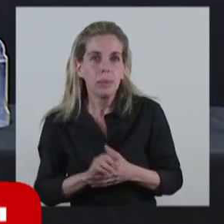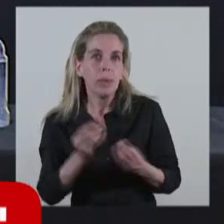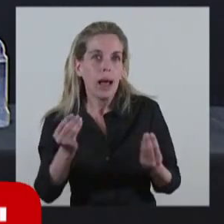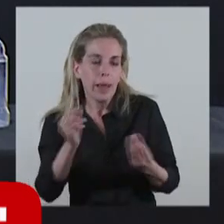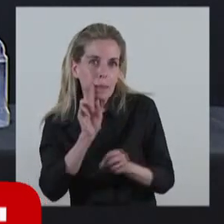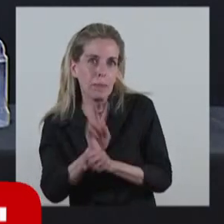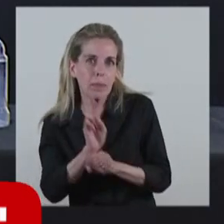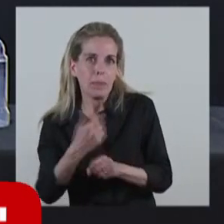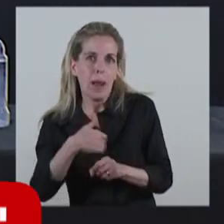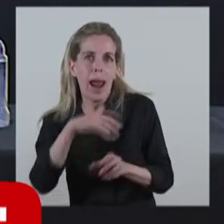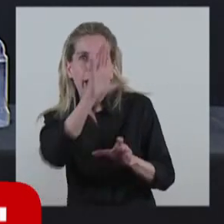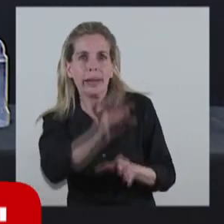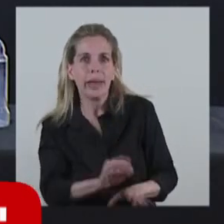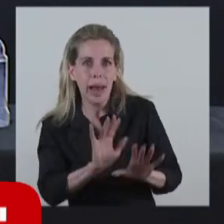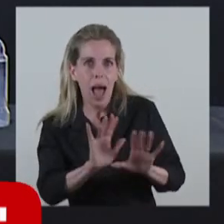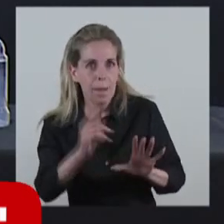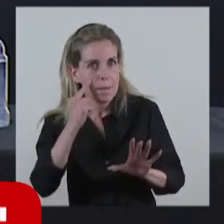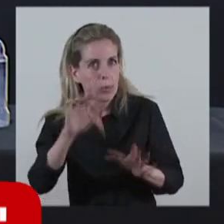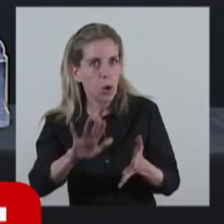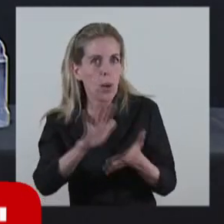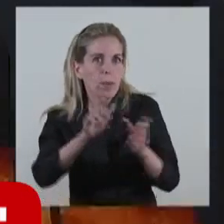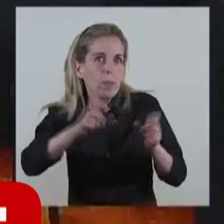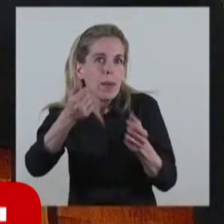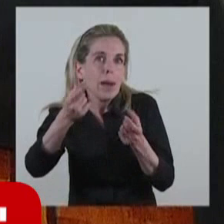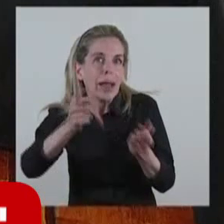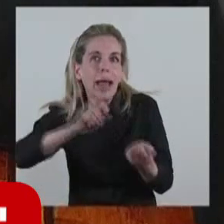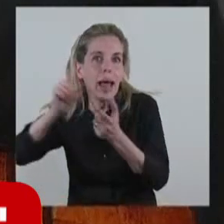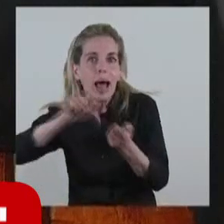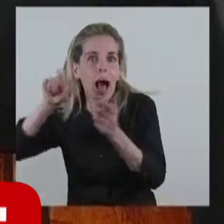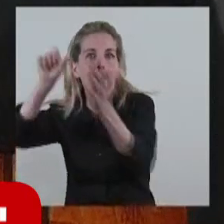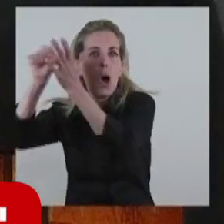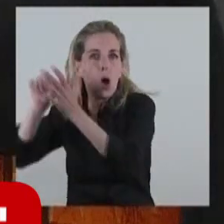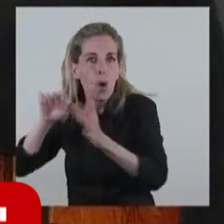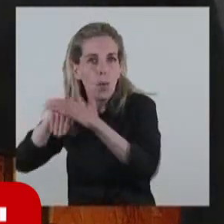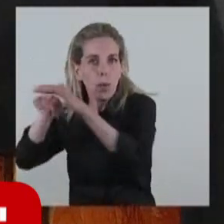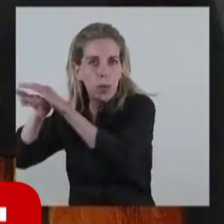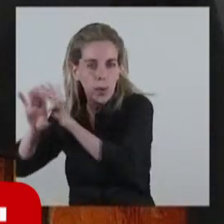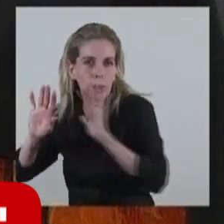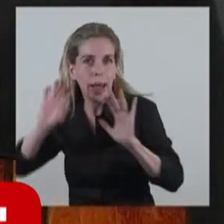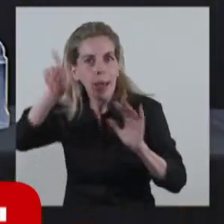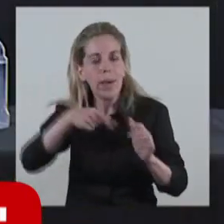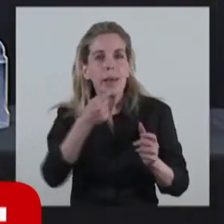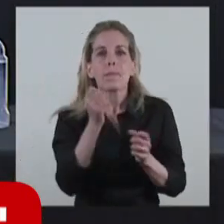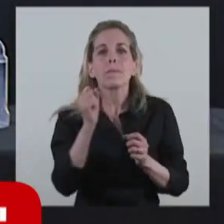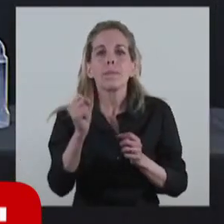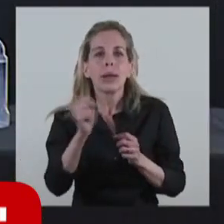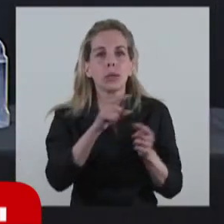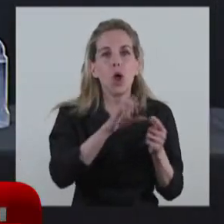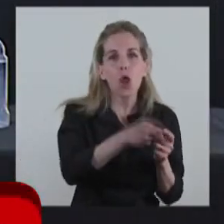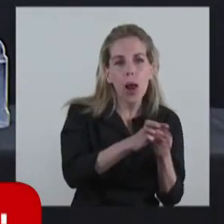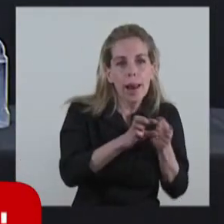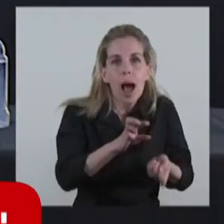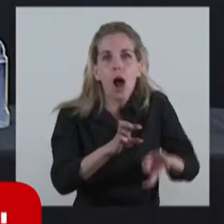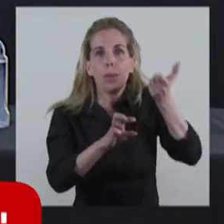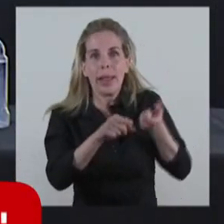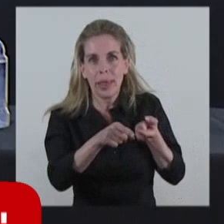proteger a Argentina de movimientos de capitales de corto plazo que generan variaciones cambiarias que van en detrimento de